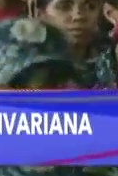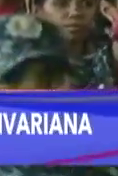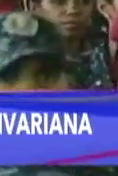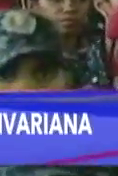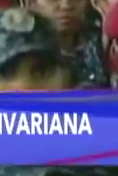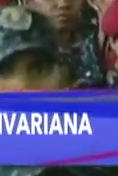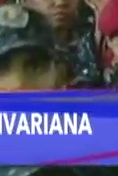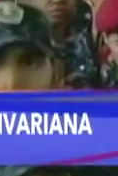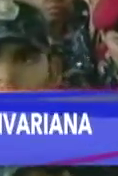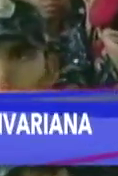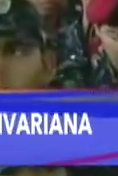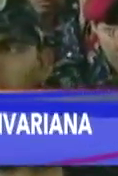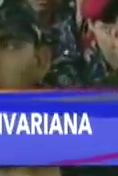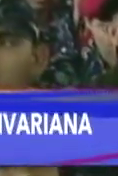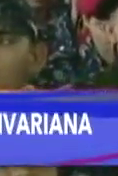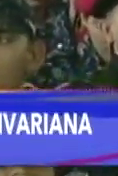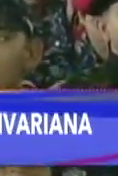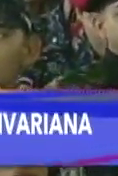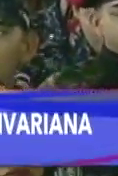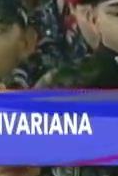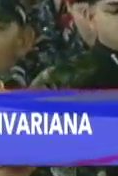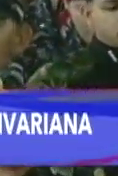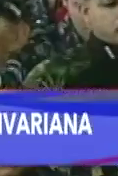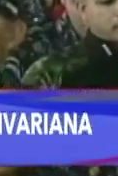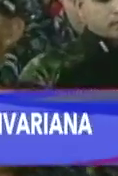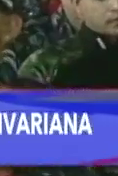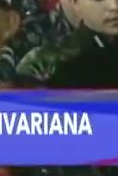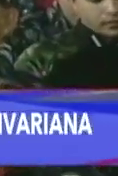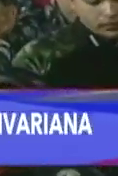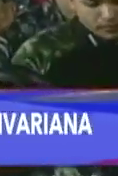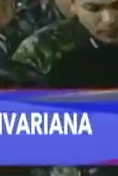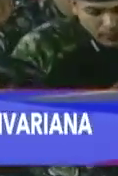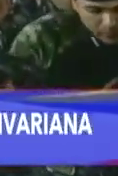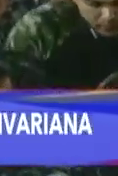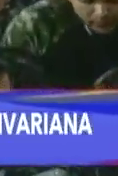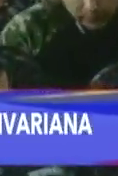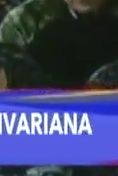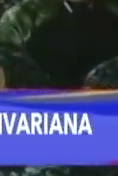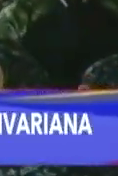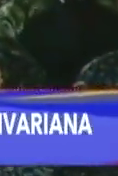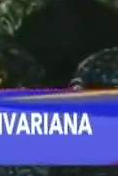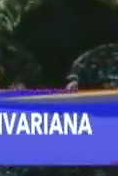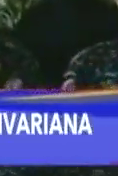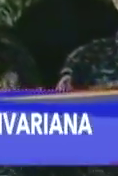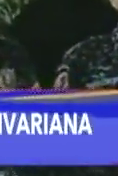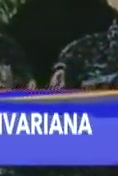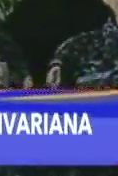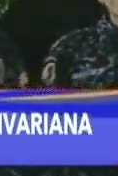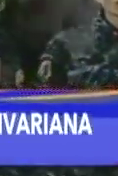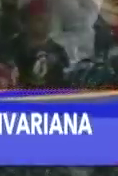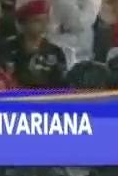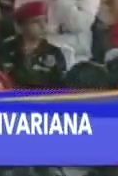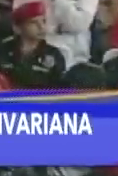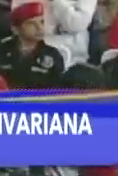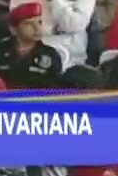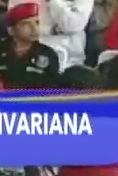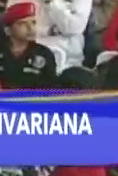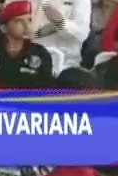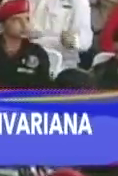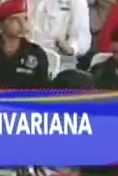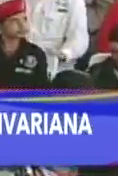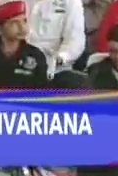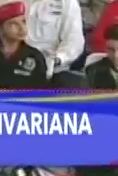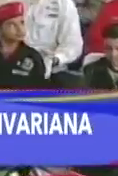y condecoraciones con motivo del Día de la Policía Nacional Bolivariana. Himno Nacional de la